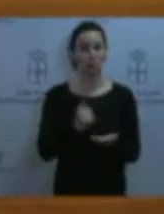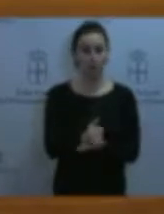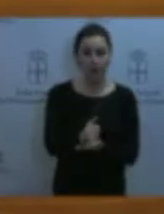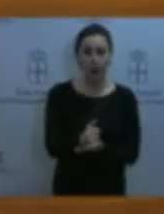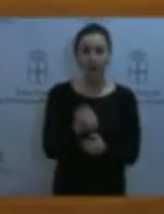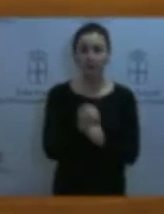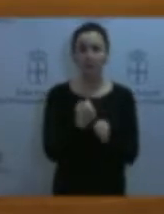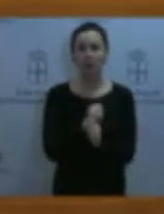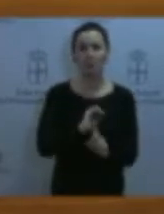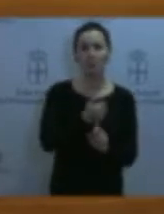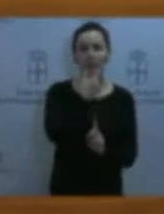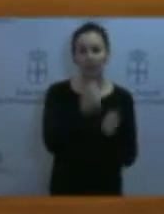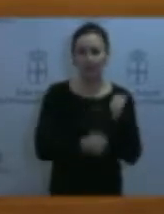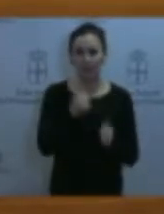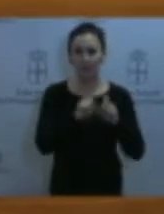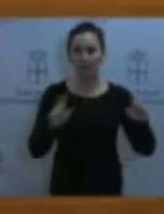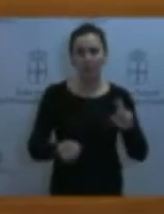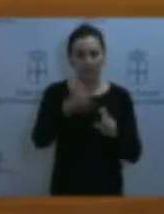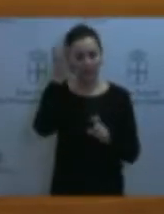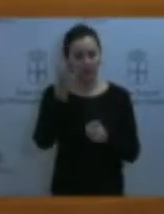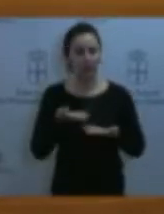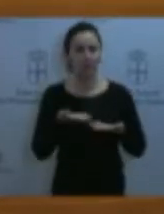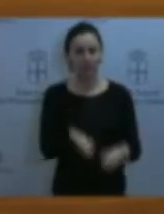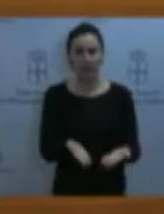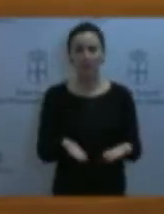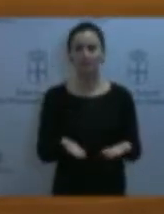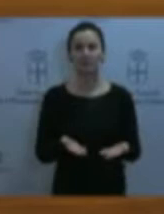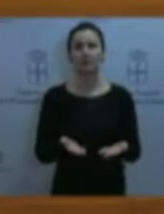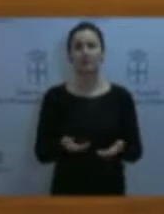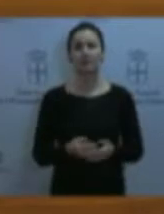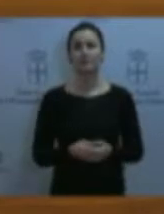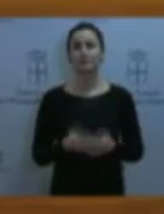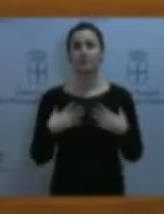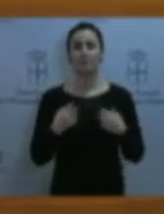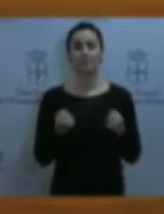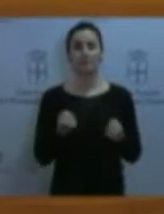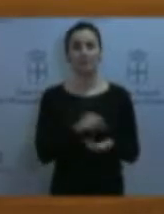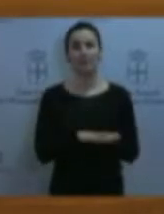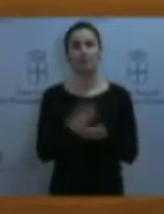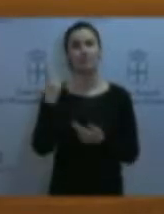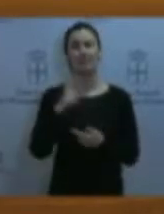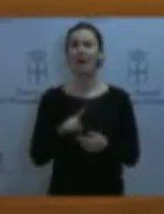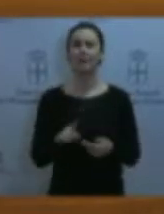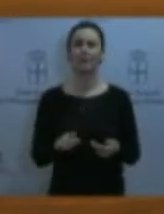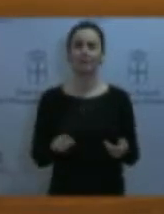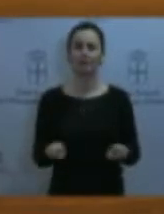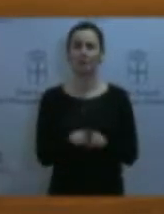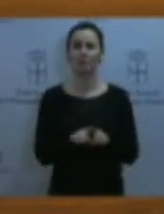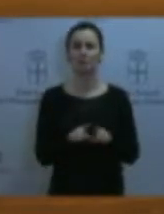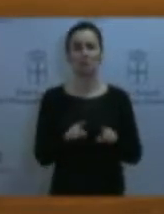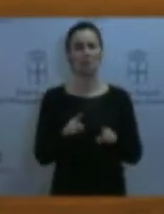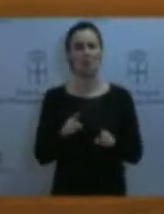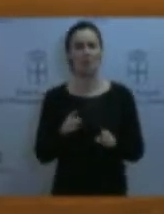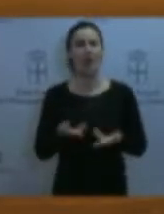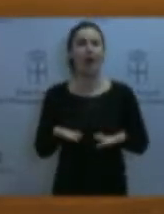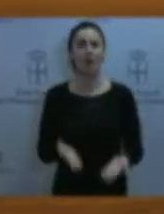las otras que hemos mencionado. Sabemos que ustedes van a mirar esta ley con una discriminación positiva. Sabemos que la situación de despoblamiento